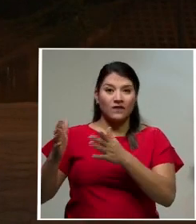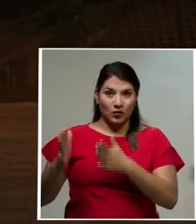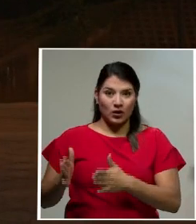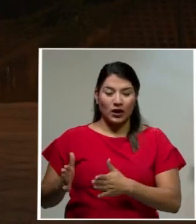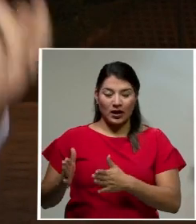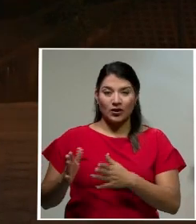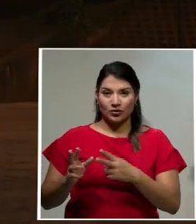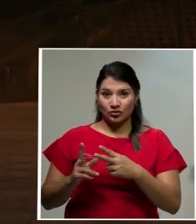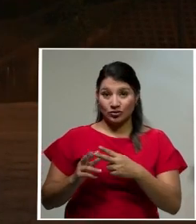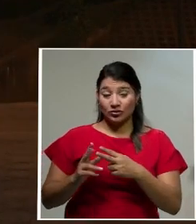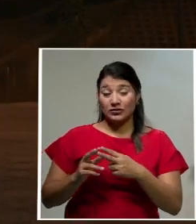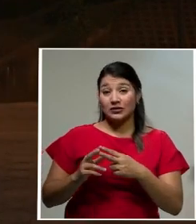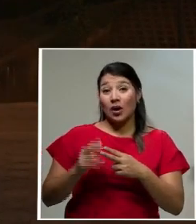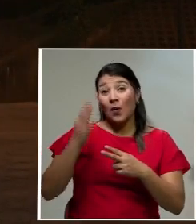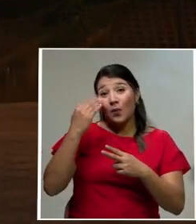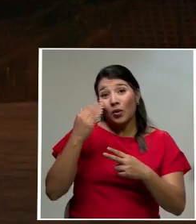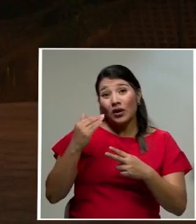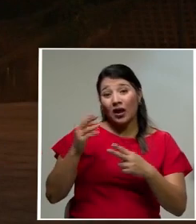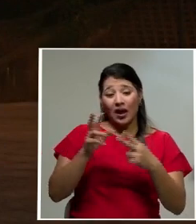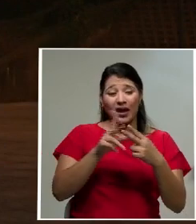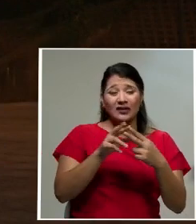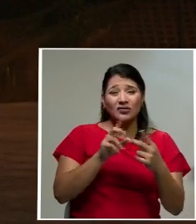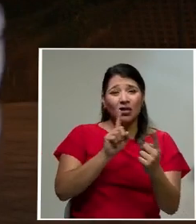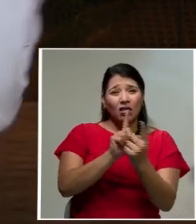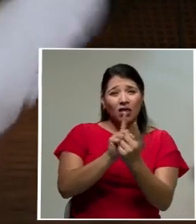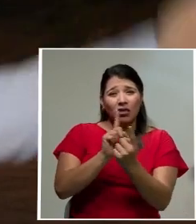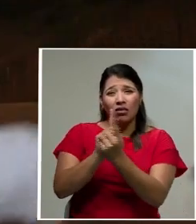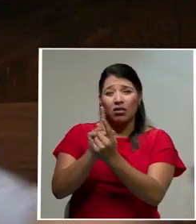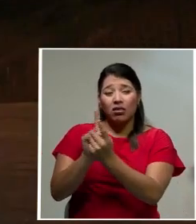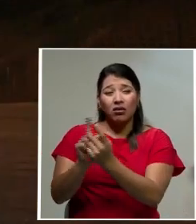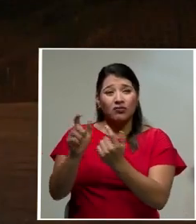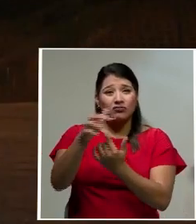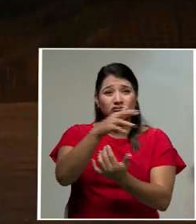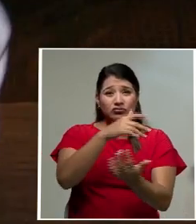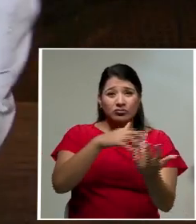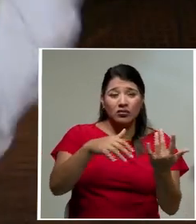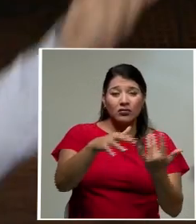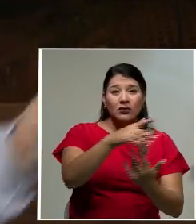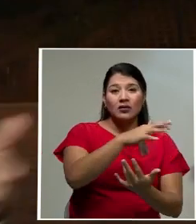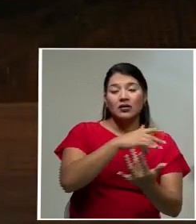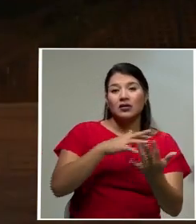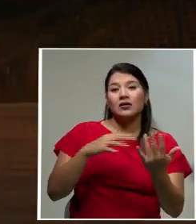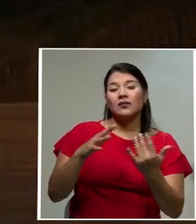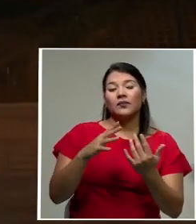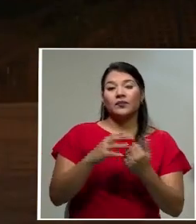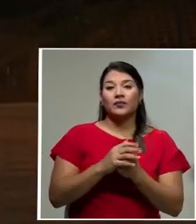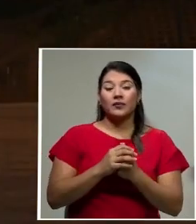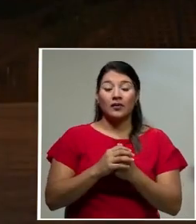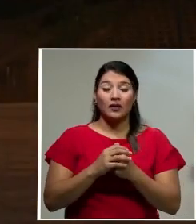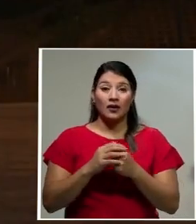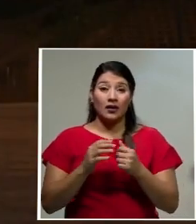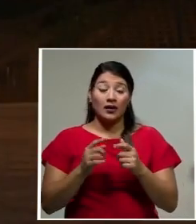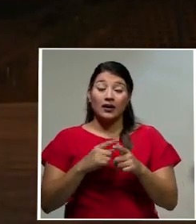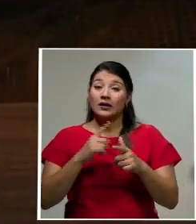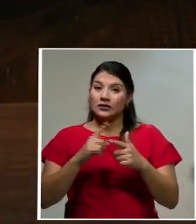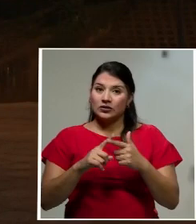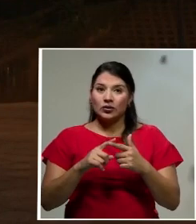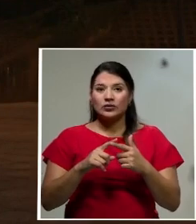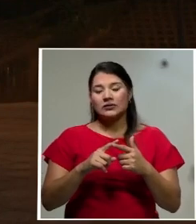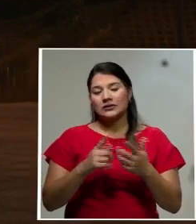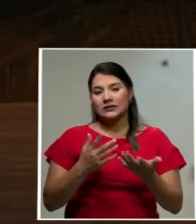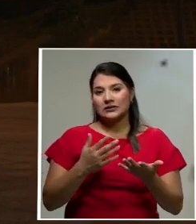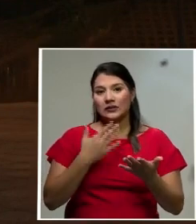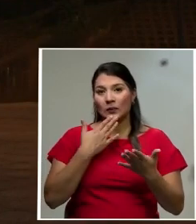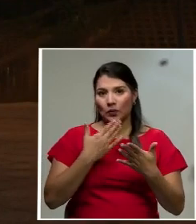pues pasan reuniéndose con los legisladores, ellos van con otros legisladores, con otro personal de la Asamblea Legislativa, así que